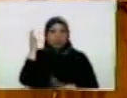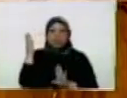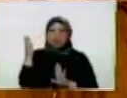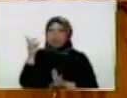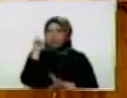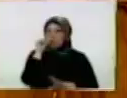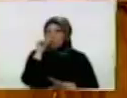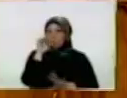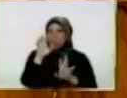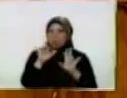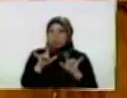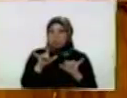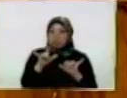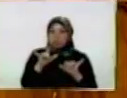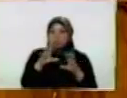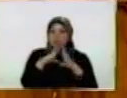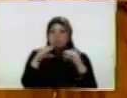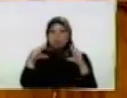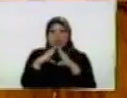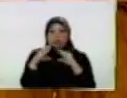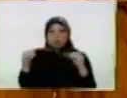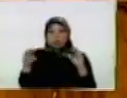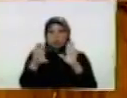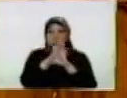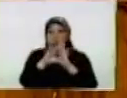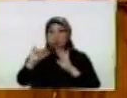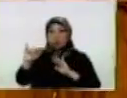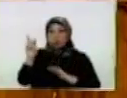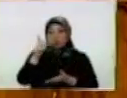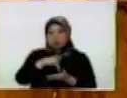y a todos ustedes, camaradas constituyentes.